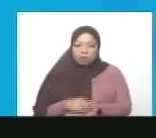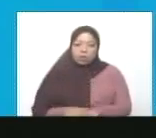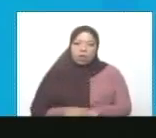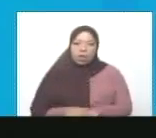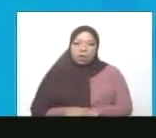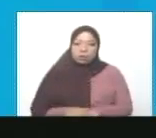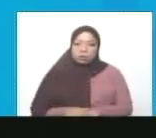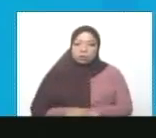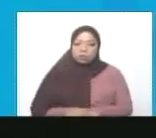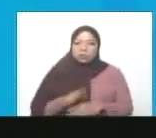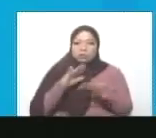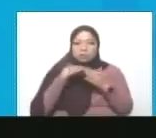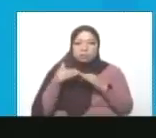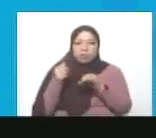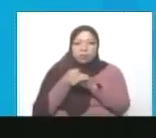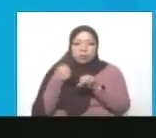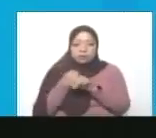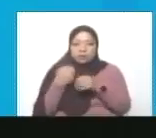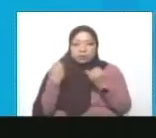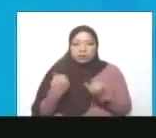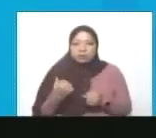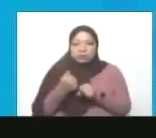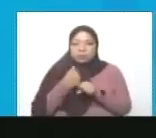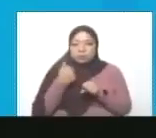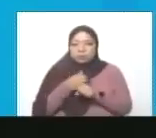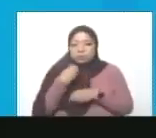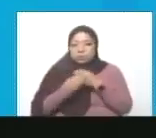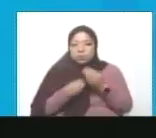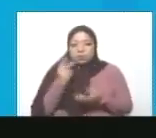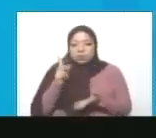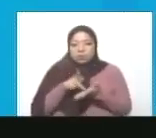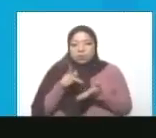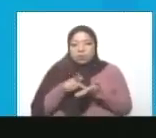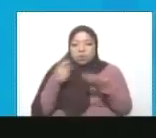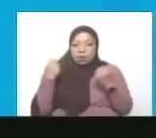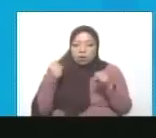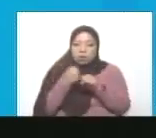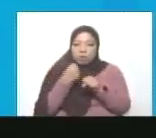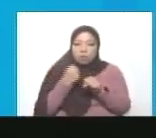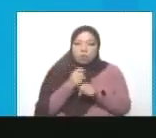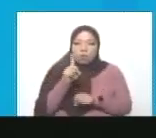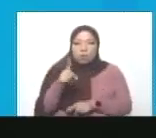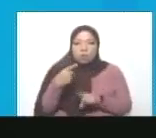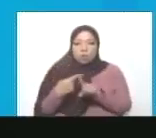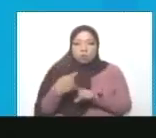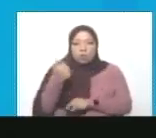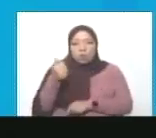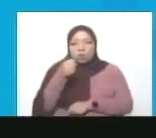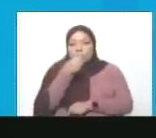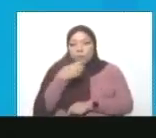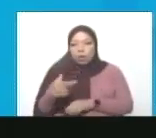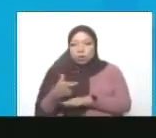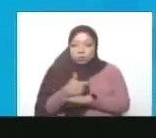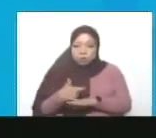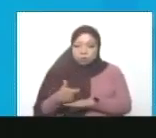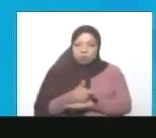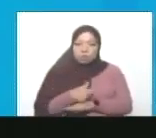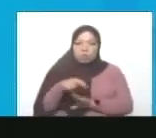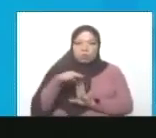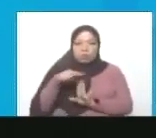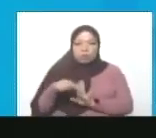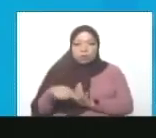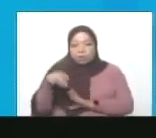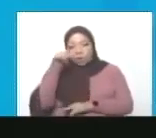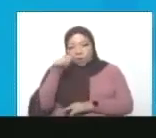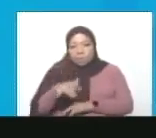Gabriela, con la comunidad, con el poder popular y con este método maravilloso del 1x10 del buen gobierno, y cumplirle a nuestro pueblo,